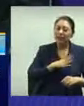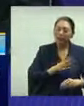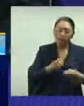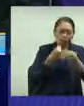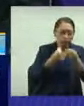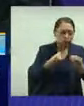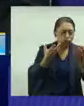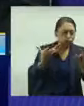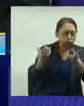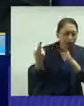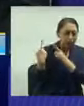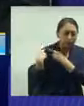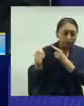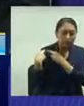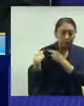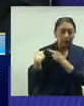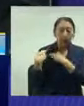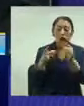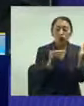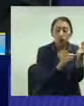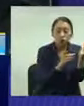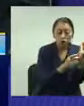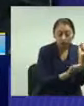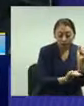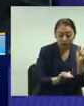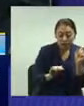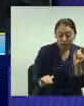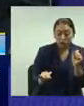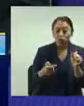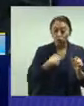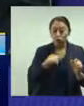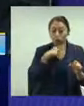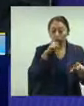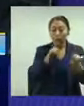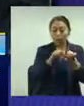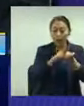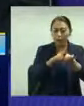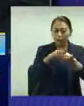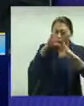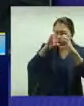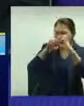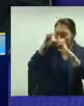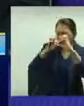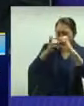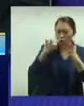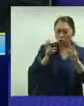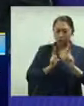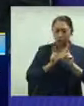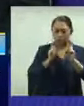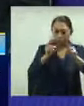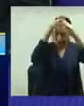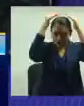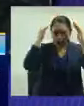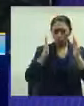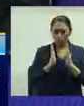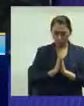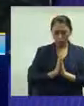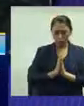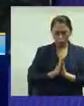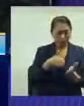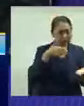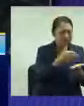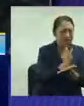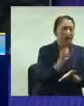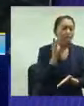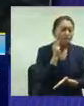las pediatrías, también hay una evaluación que hice en el Roosevelt y que hice en el San Juan de Dios, donde están llegando los padres de